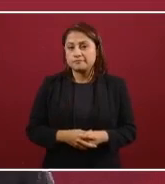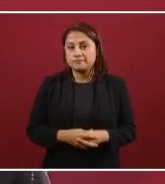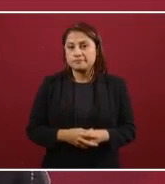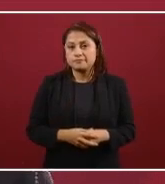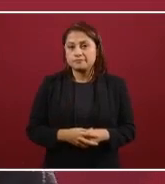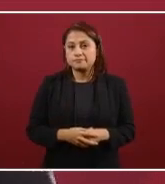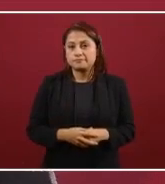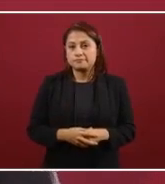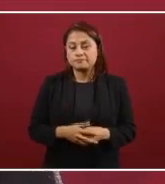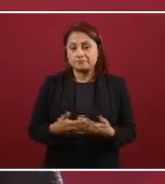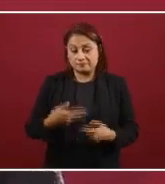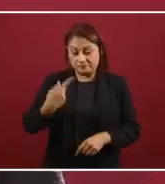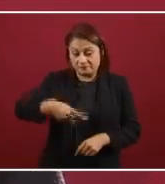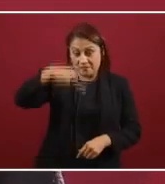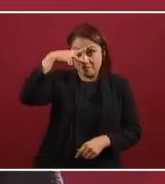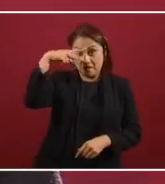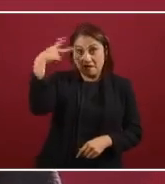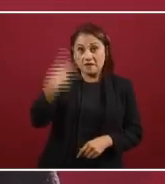otros países.